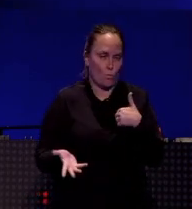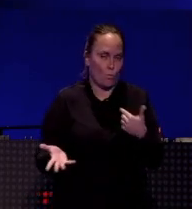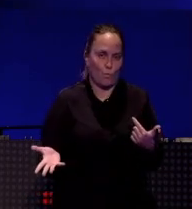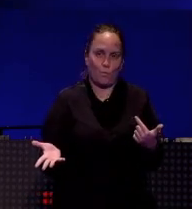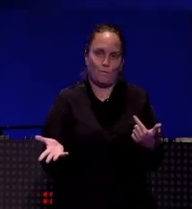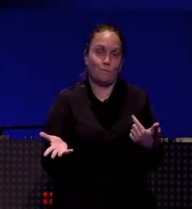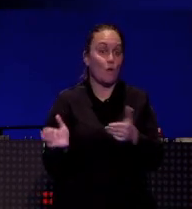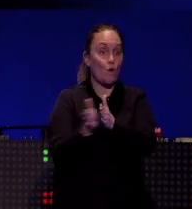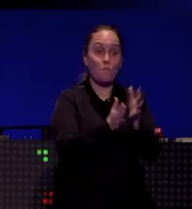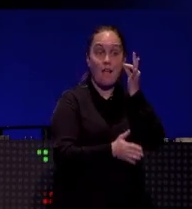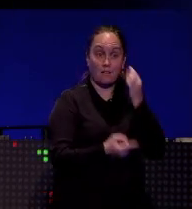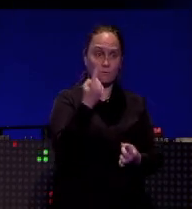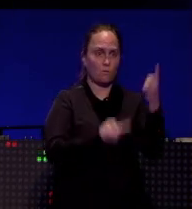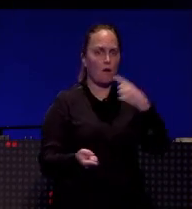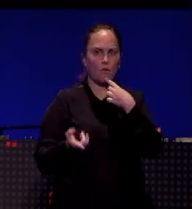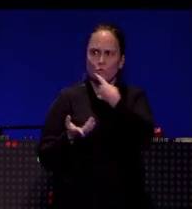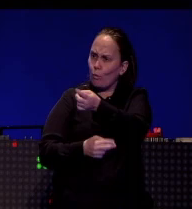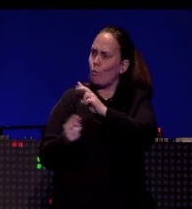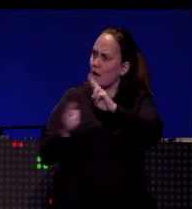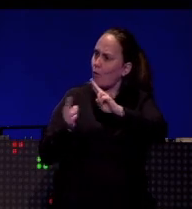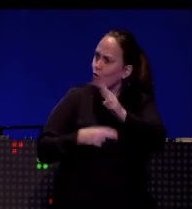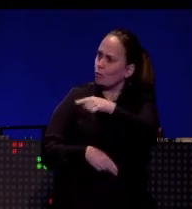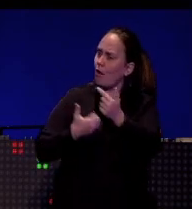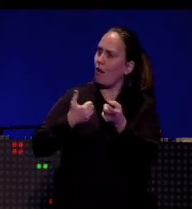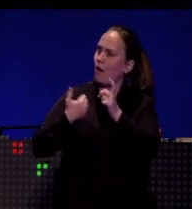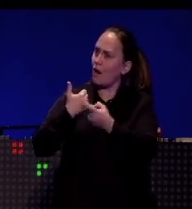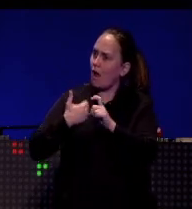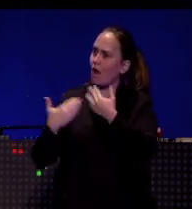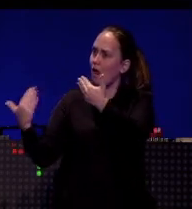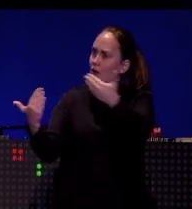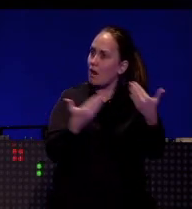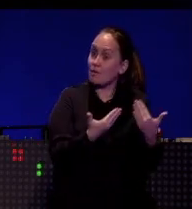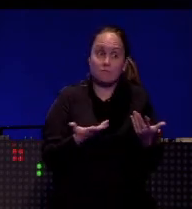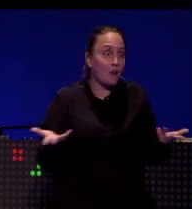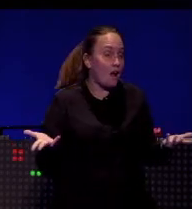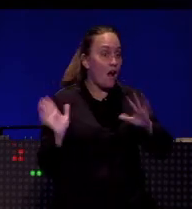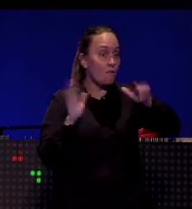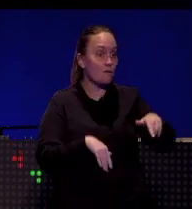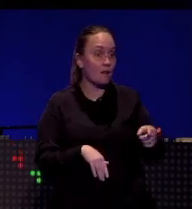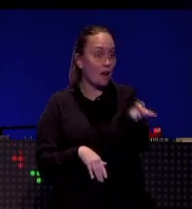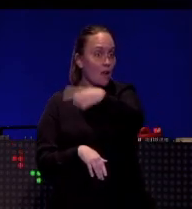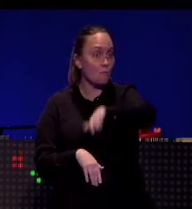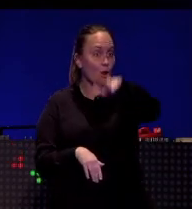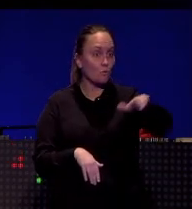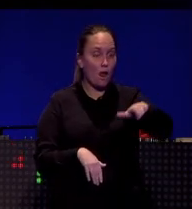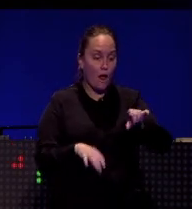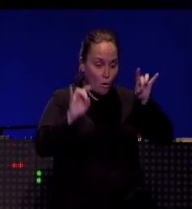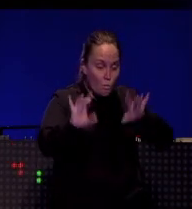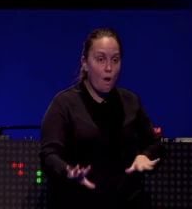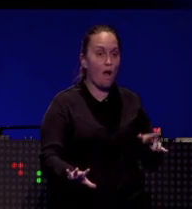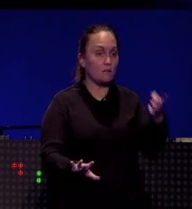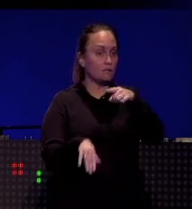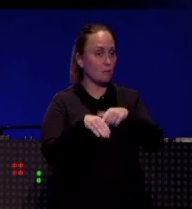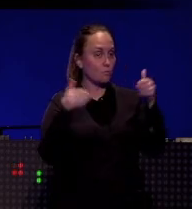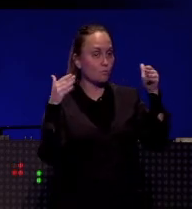algunas compañeras me lo dicen cómo es que tú contestas es que das likes o agradeces pero es al final son personas como yo que están al otro lado que dedican